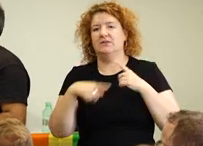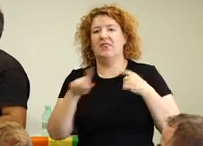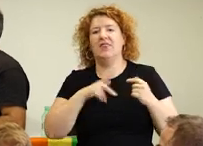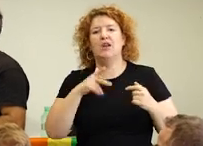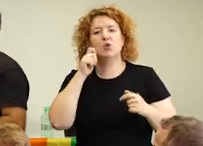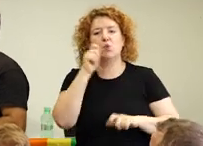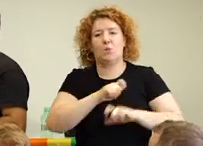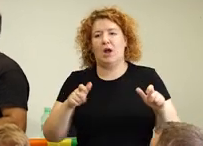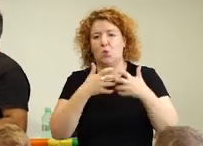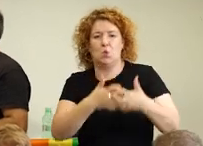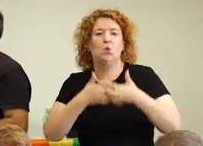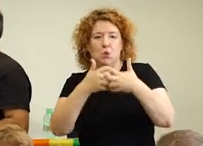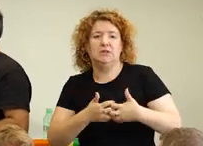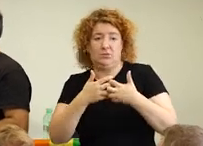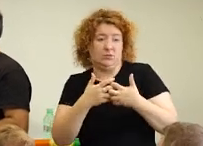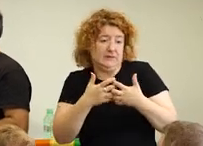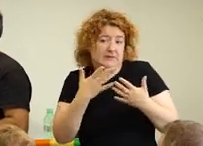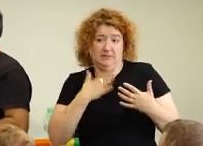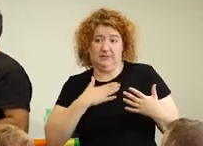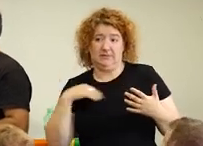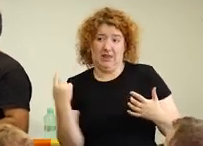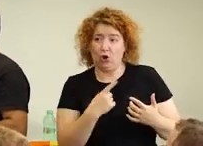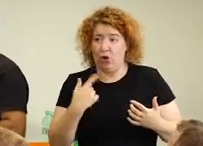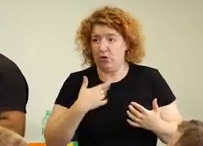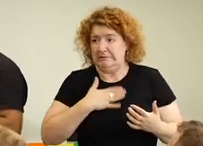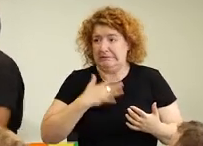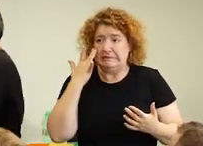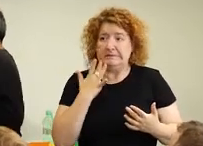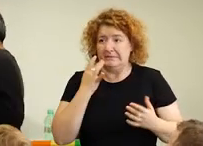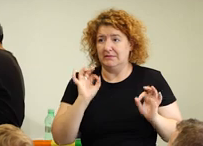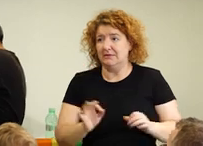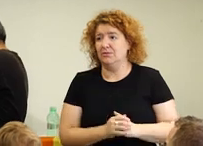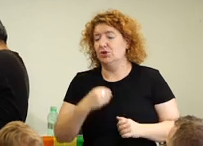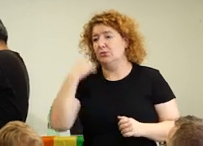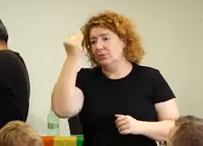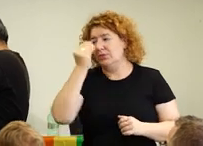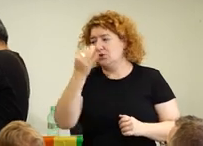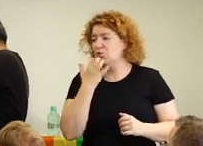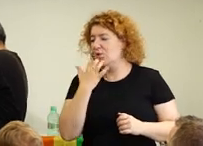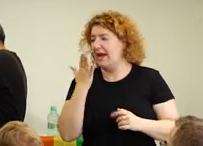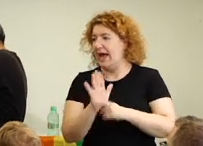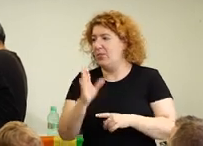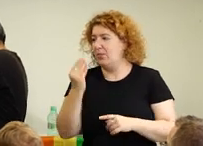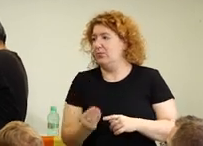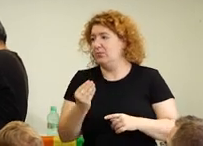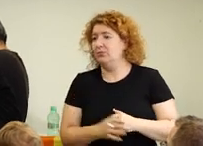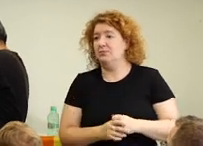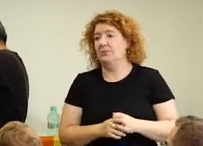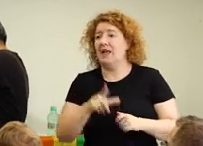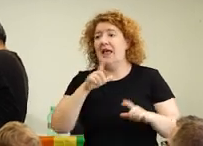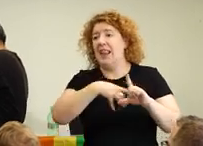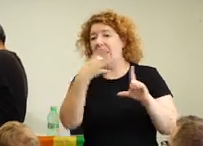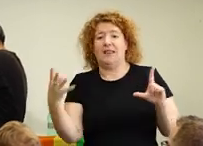derechos humanos, que son los derechos de todas, todes y todos. Por eso, bueno, pues creo que es un ejemplo también para toda esa gente que, aunque no ha tenido la suerte de ser